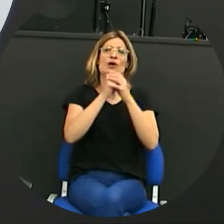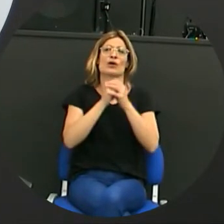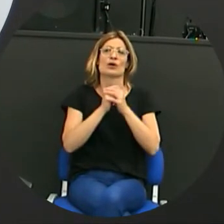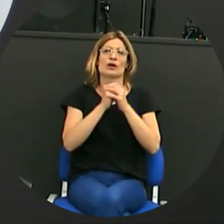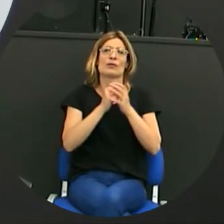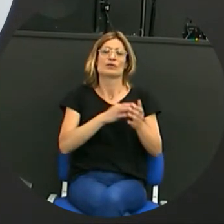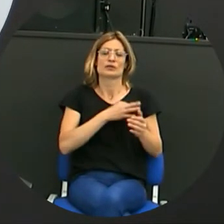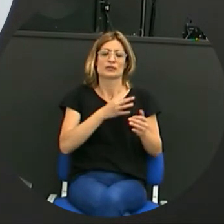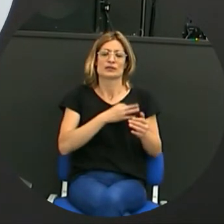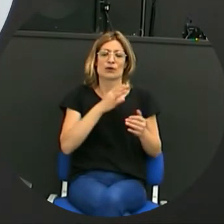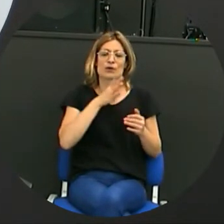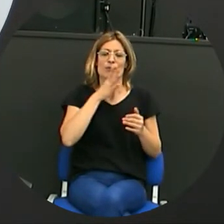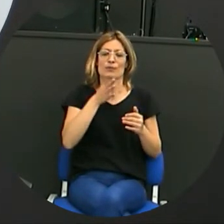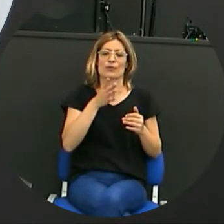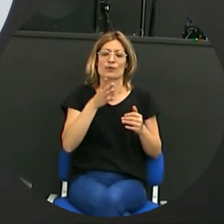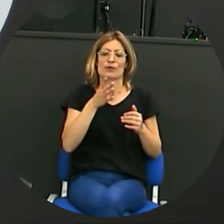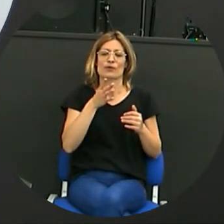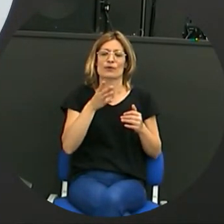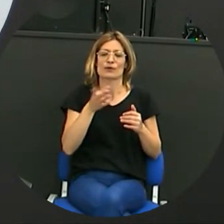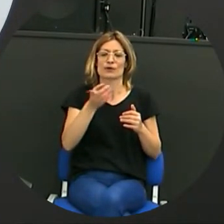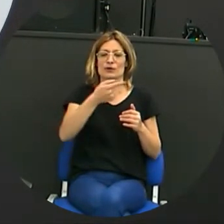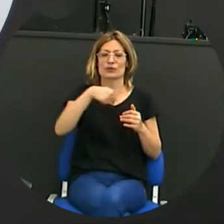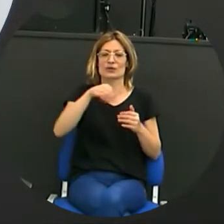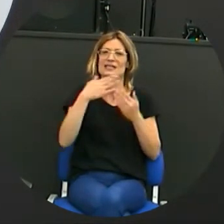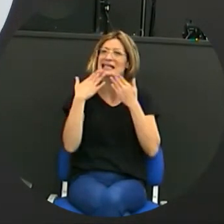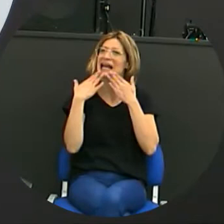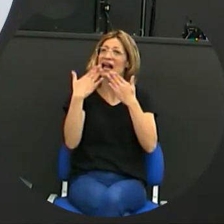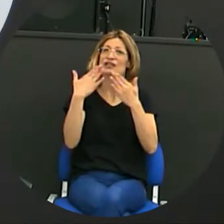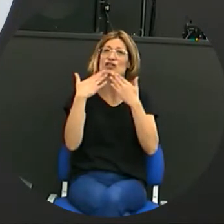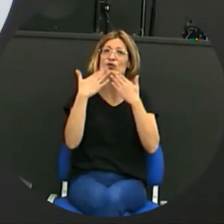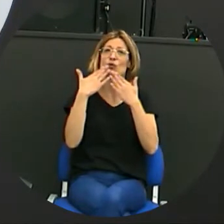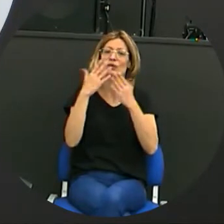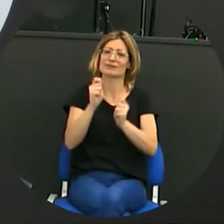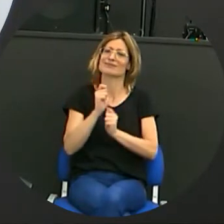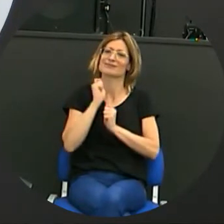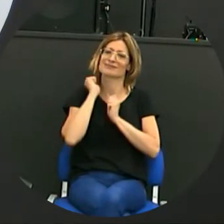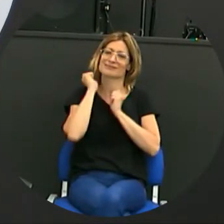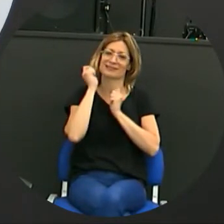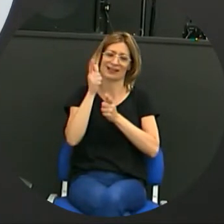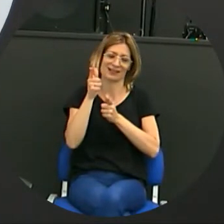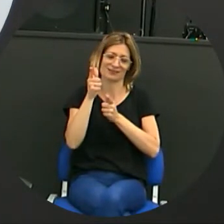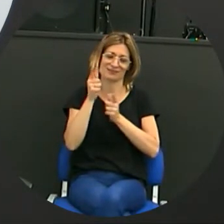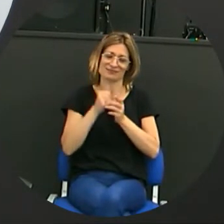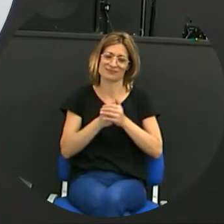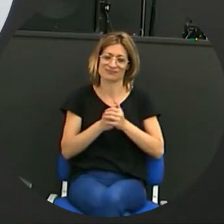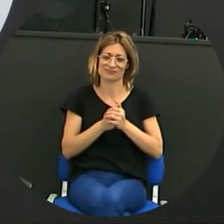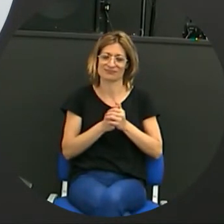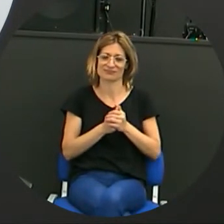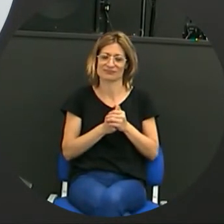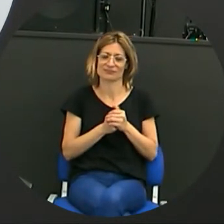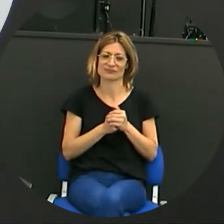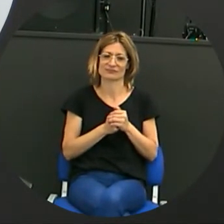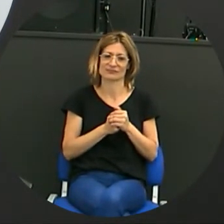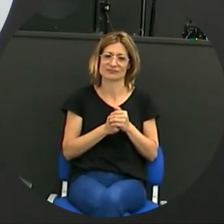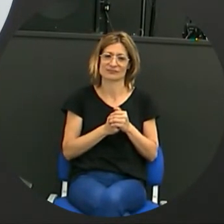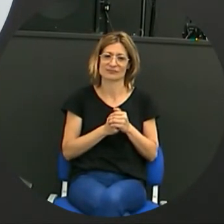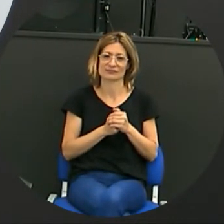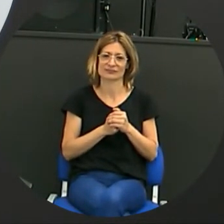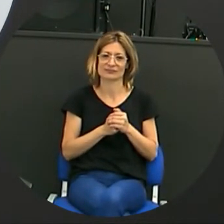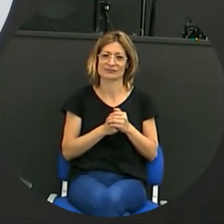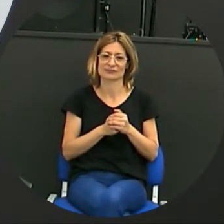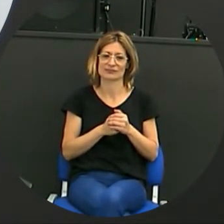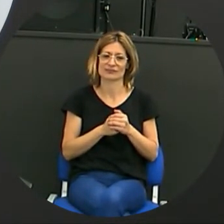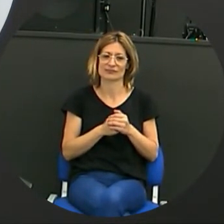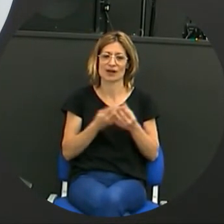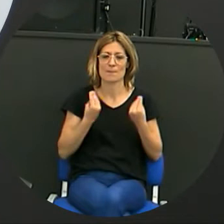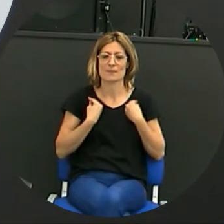Señor, nuestra gratitud a través de la Iglesia que tú has establecido. Que vivamos conforme